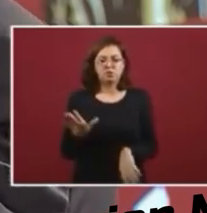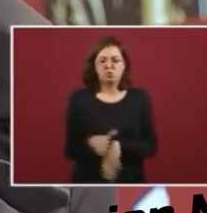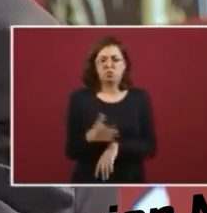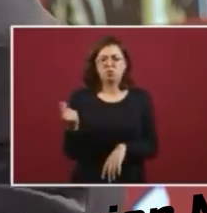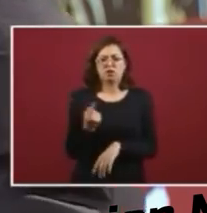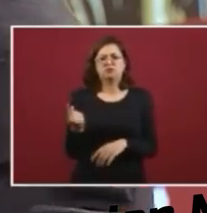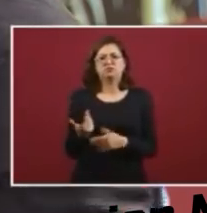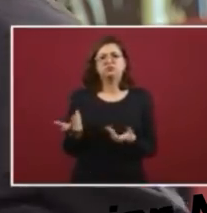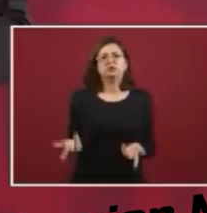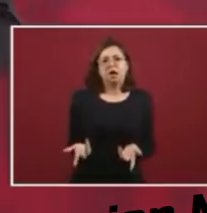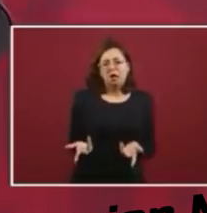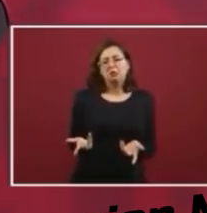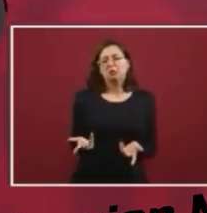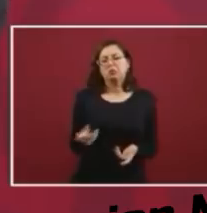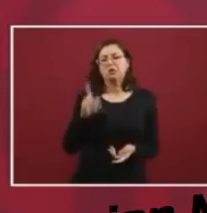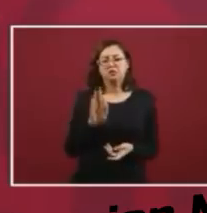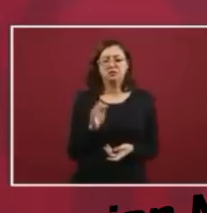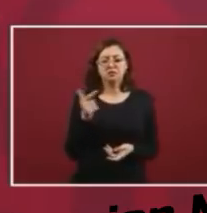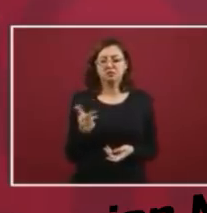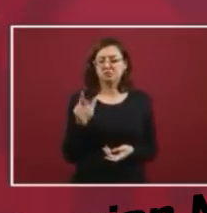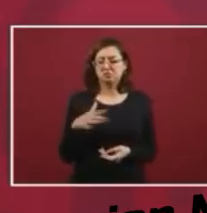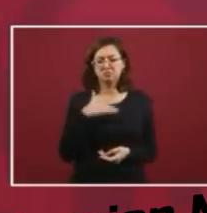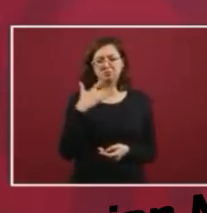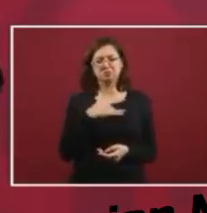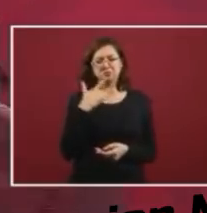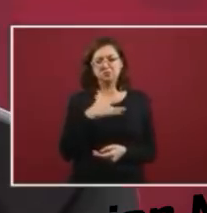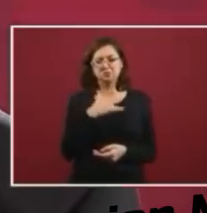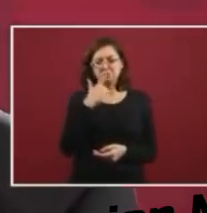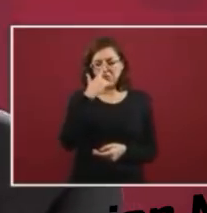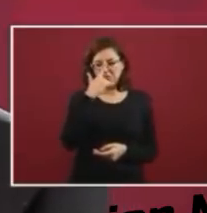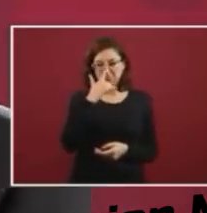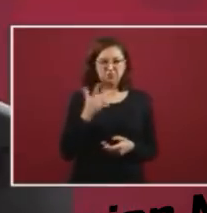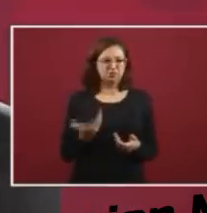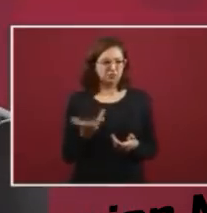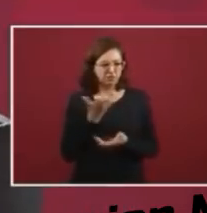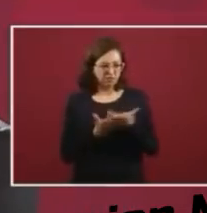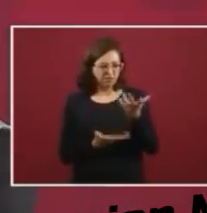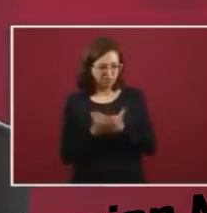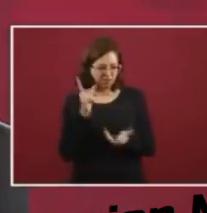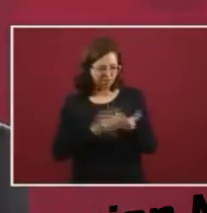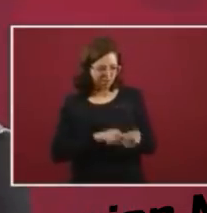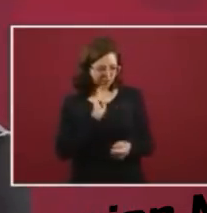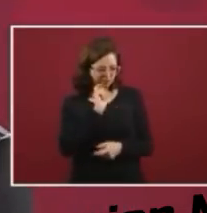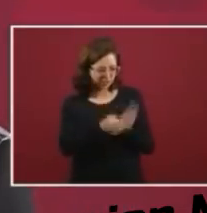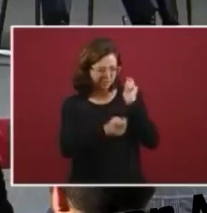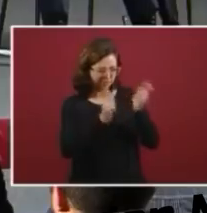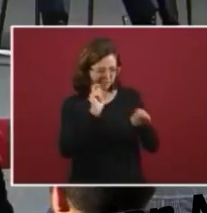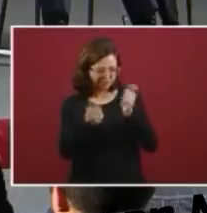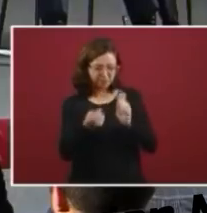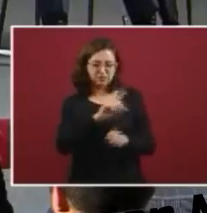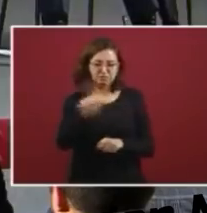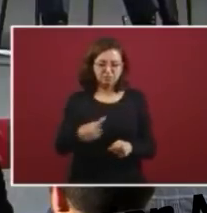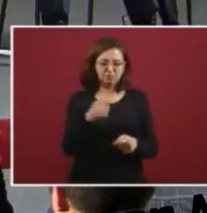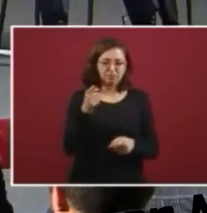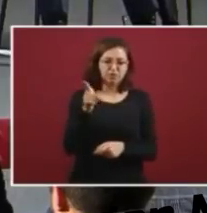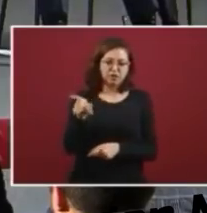del Paso? Porque estimó la Fiscalía General de la República, una vez que conoció las actuaciones que nos compartieron